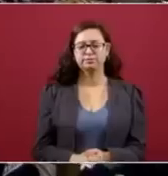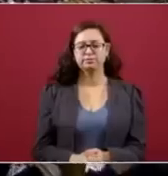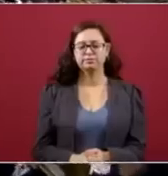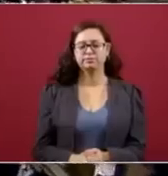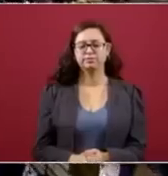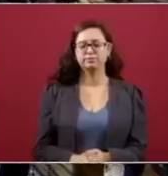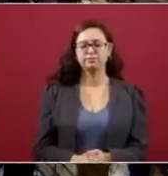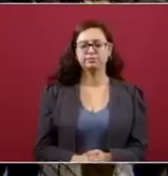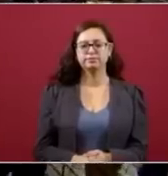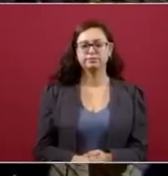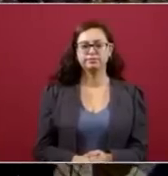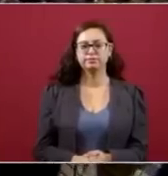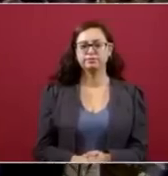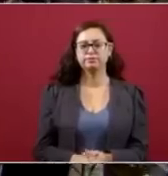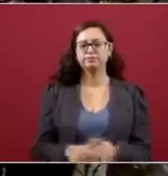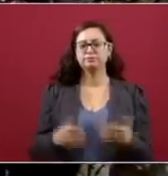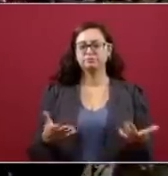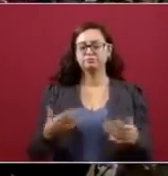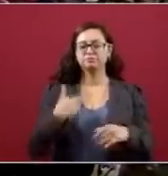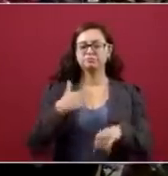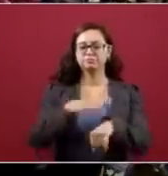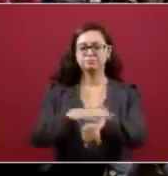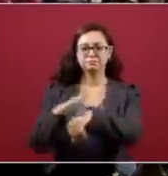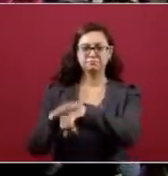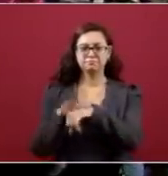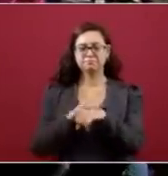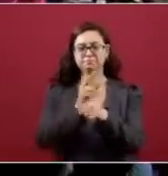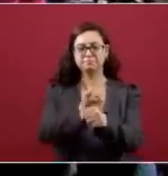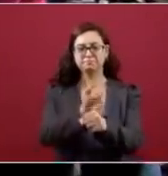gobierno. A hacer una invitación